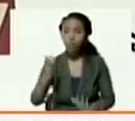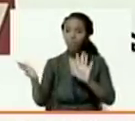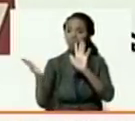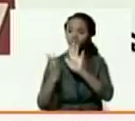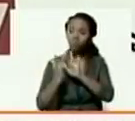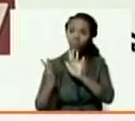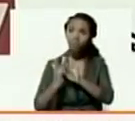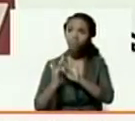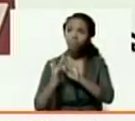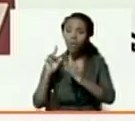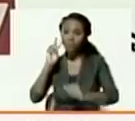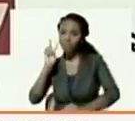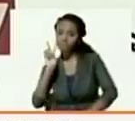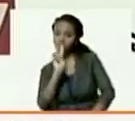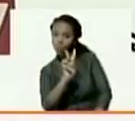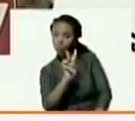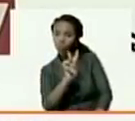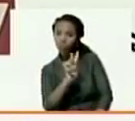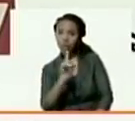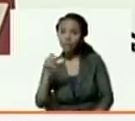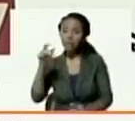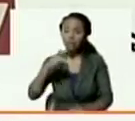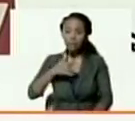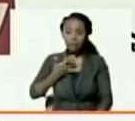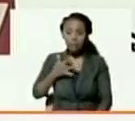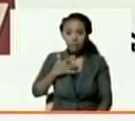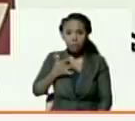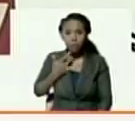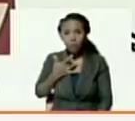contactado, visto, sentido